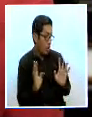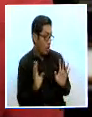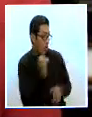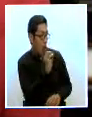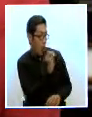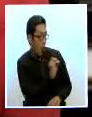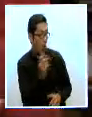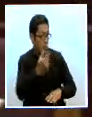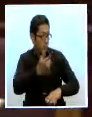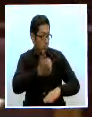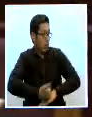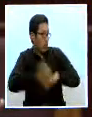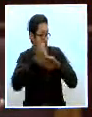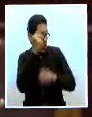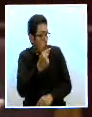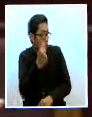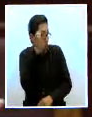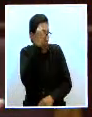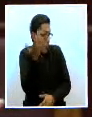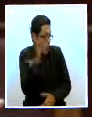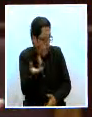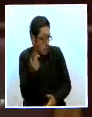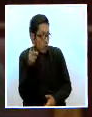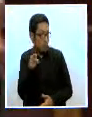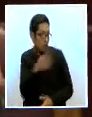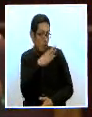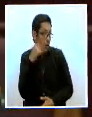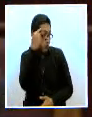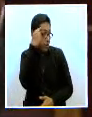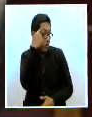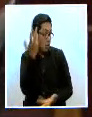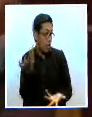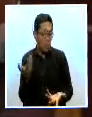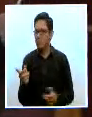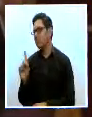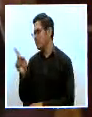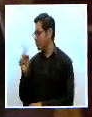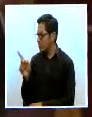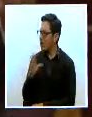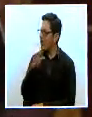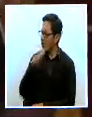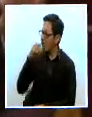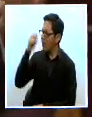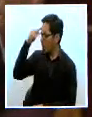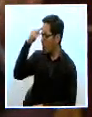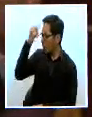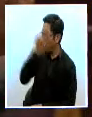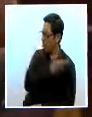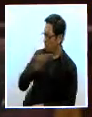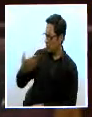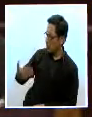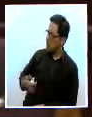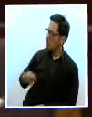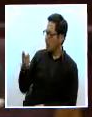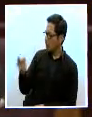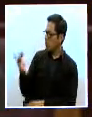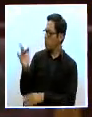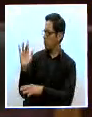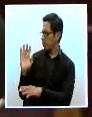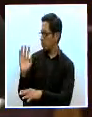el gobierno central a través del presidente No el señor presidente más bien ha sido sensible es la segunda ocasión que nos reunimos con señor presidente tenemos